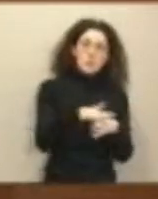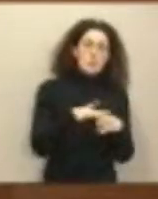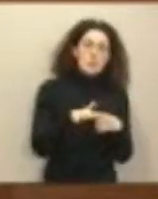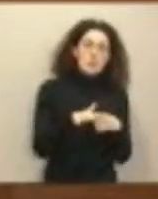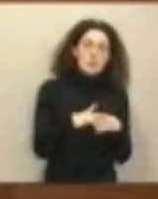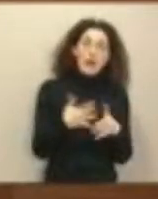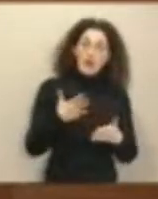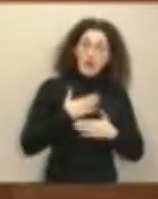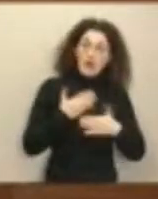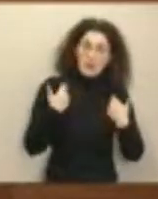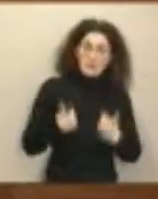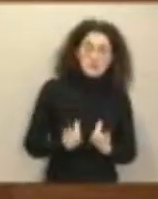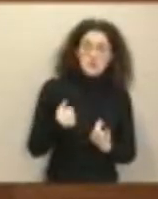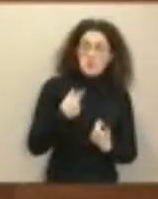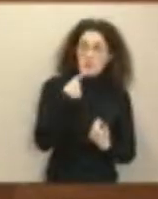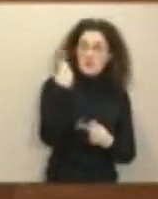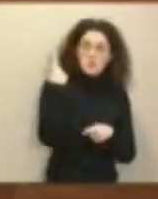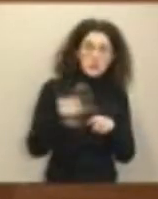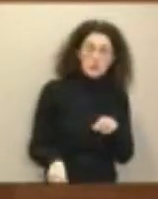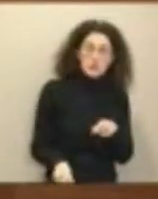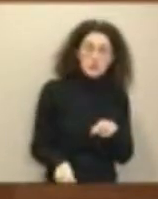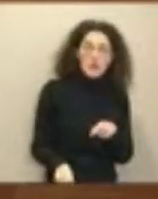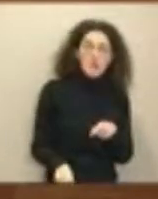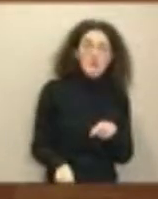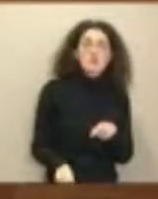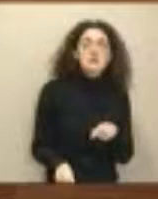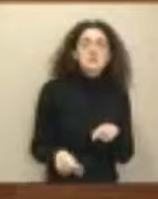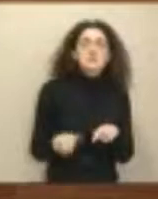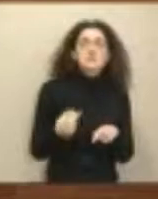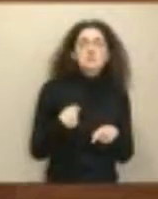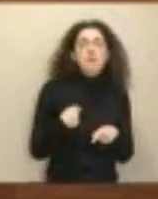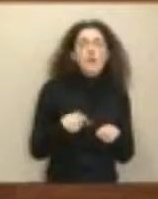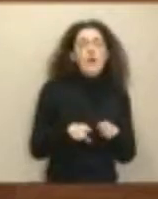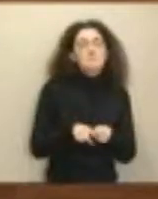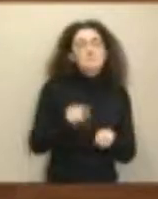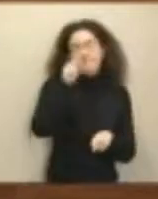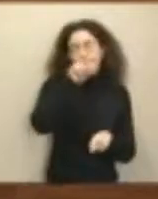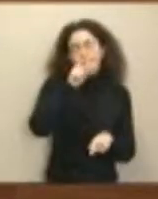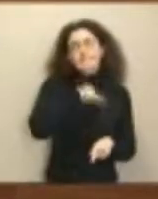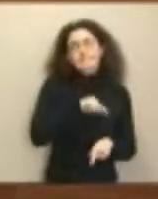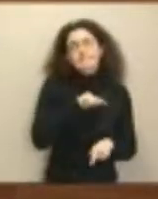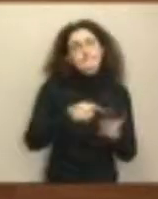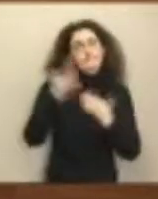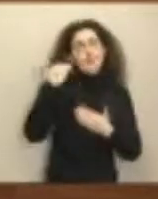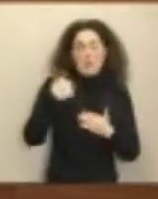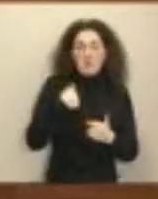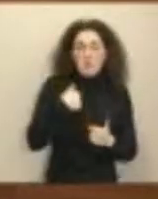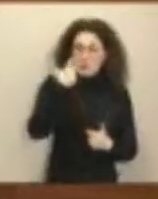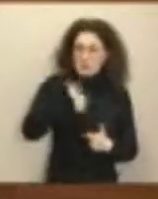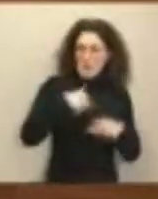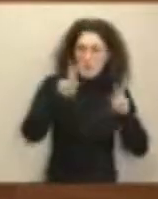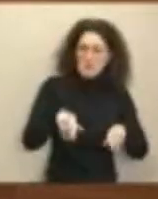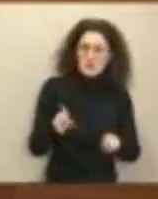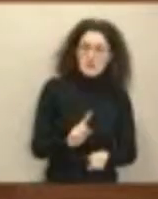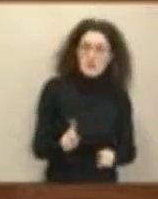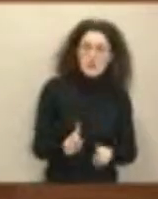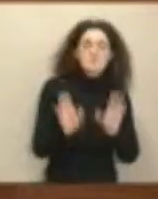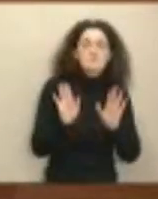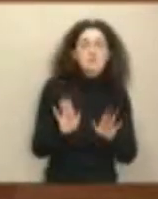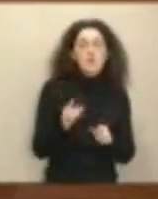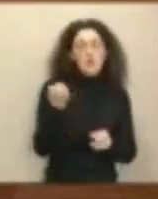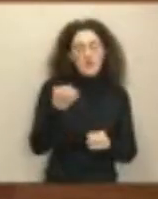Y a mí les voy a decir una cosa, me llama no a la melancolía, porque no soy persona melancólica, pero sí a